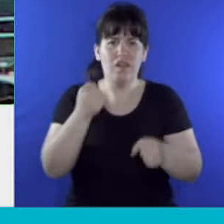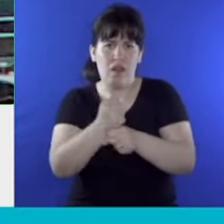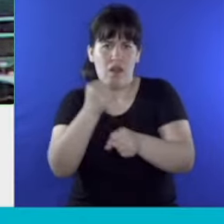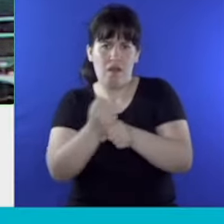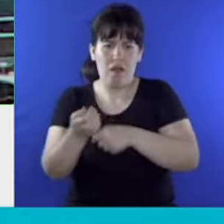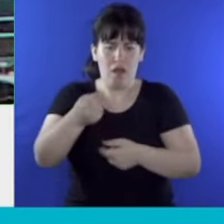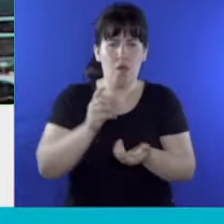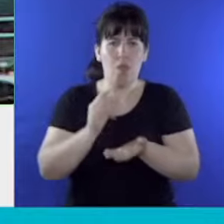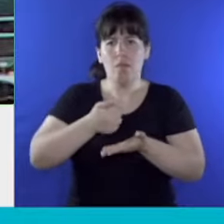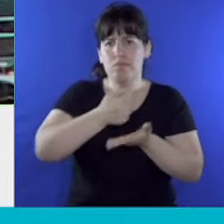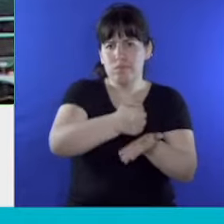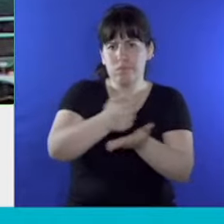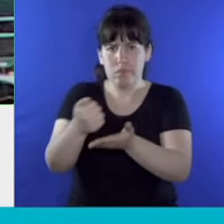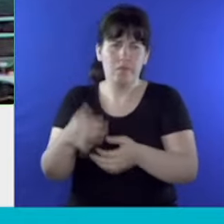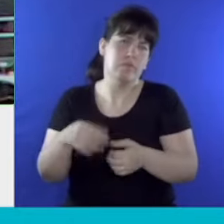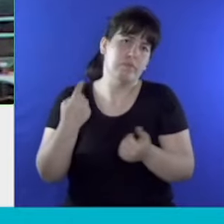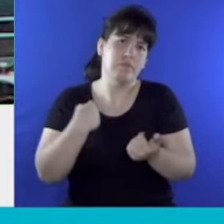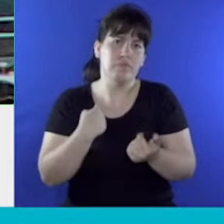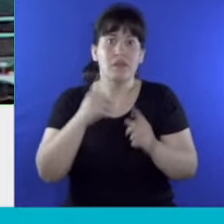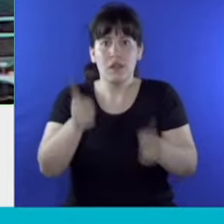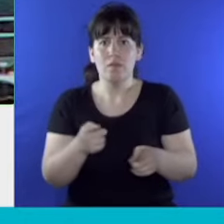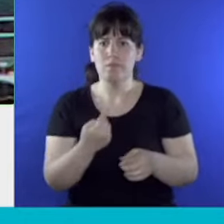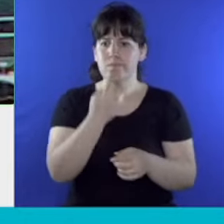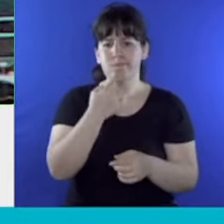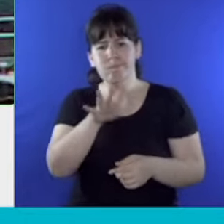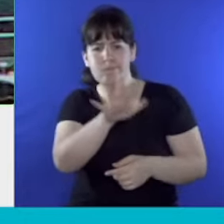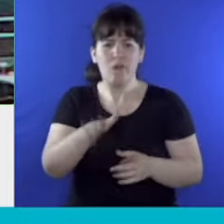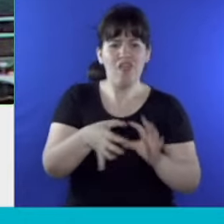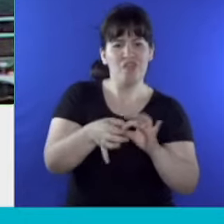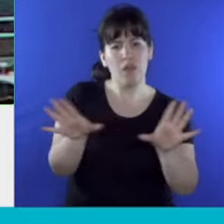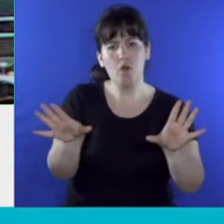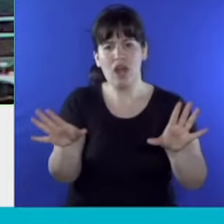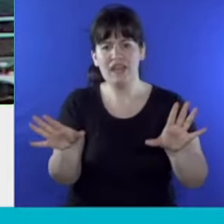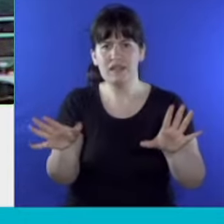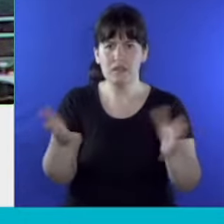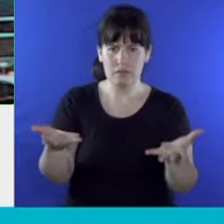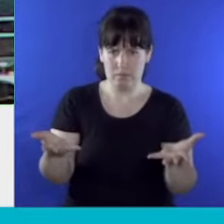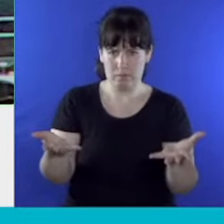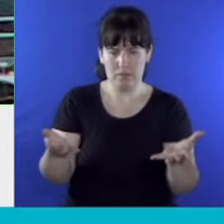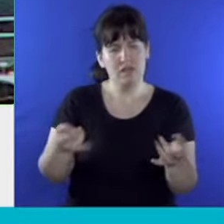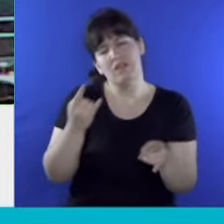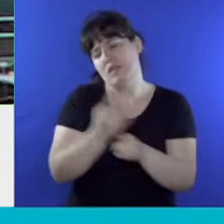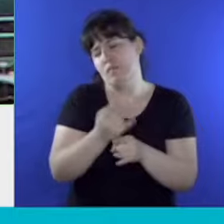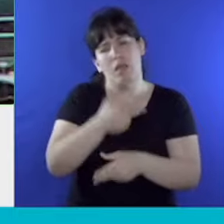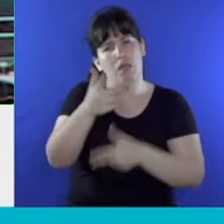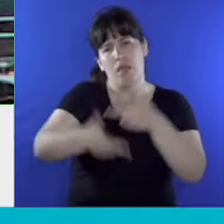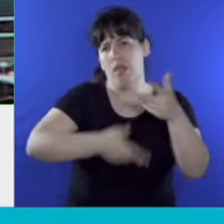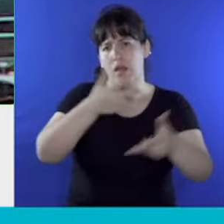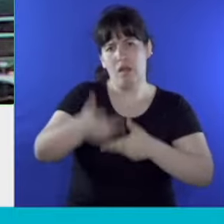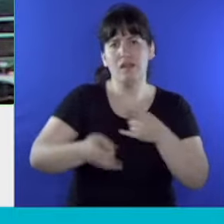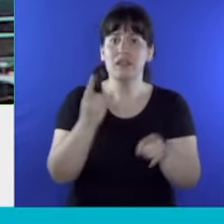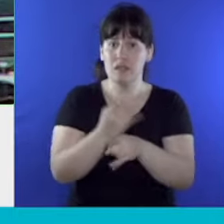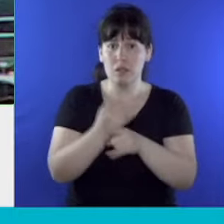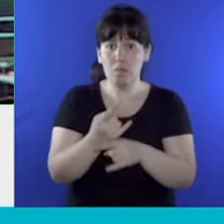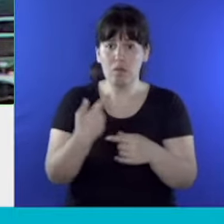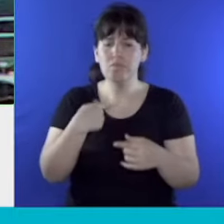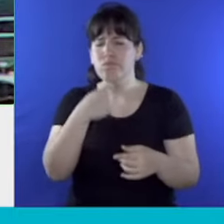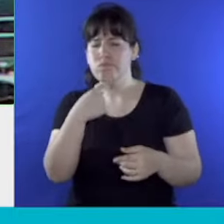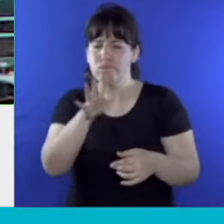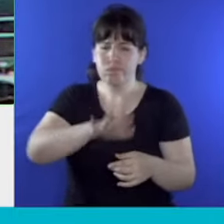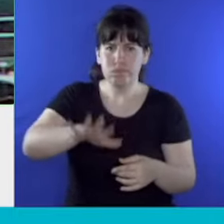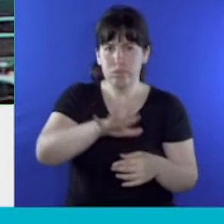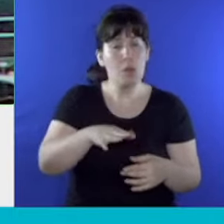invierte, y también se expone al cuestionamiento de la democracia. Siempre se van a poder decir cosas, siempre se van a poder cuestionar, pero los que